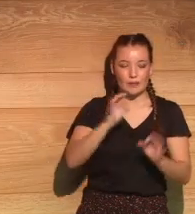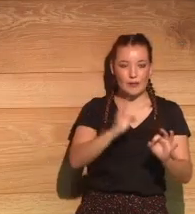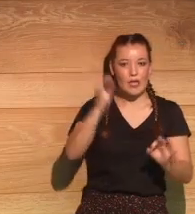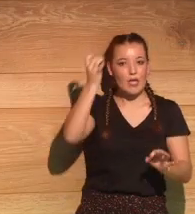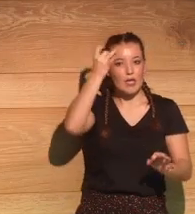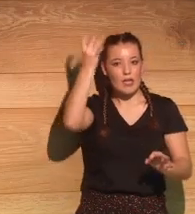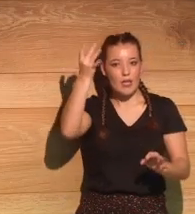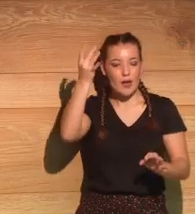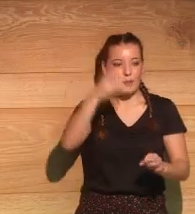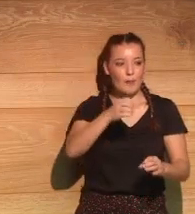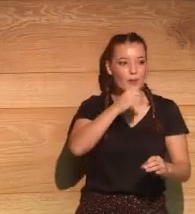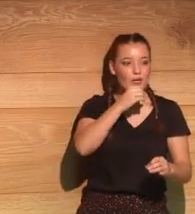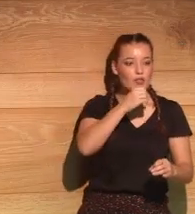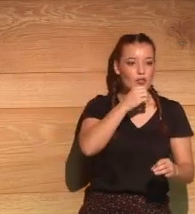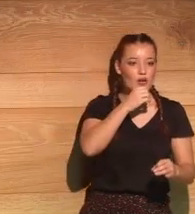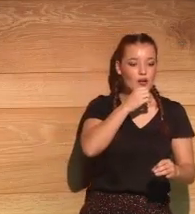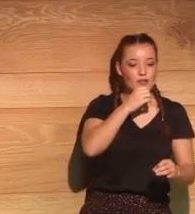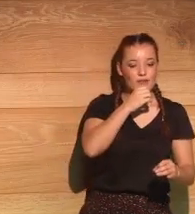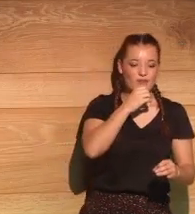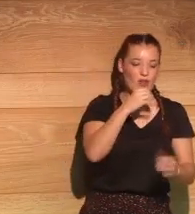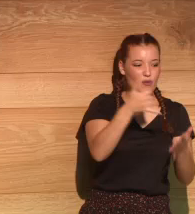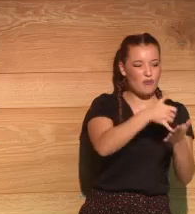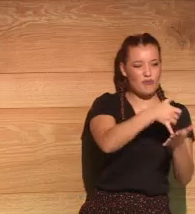son chochos, los jóvenes